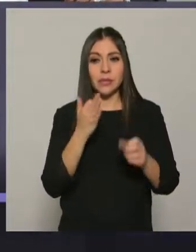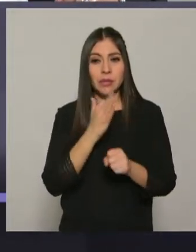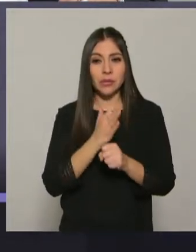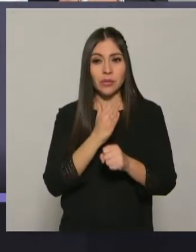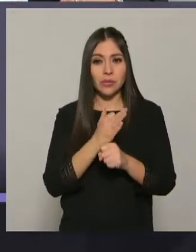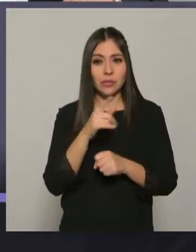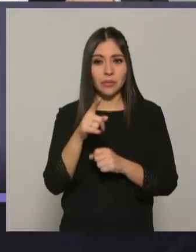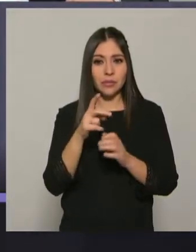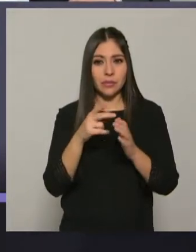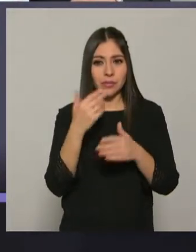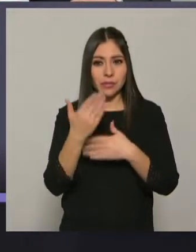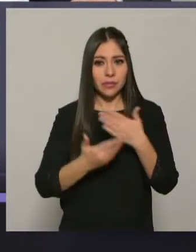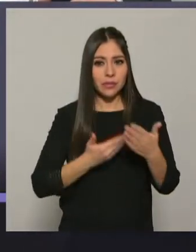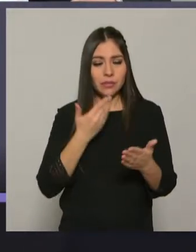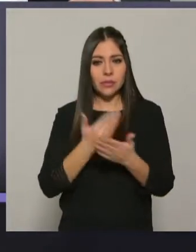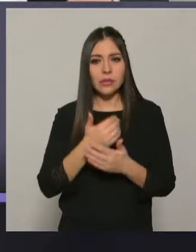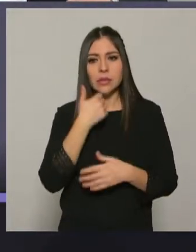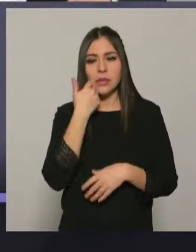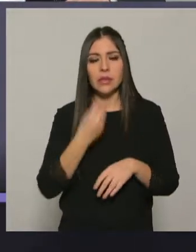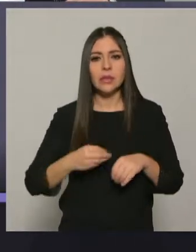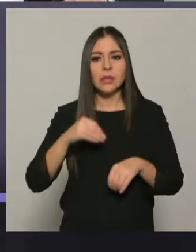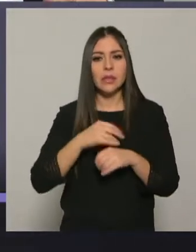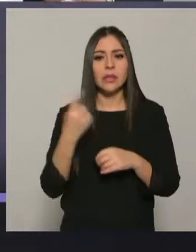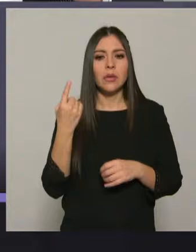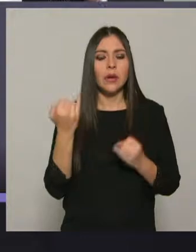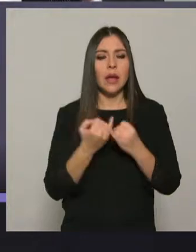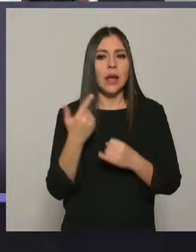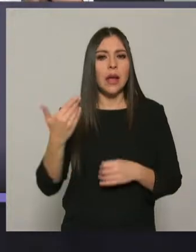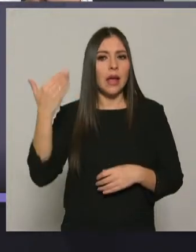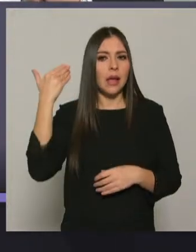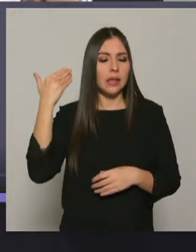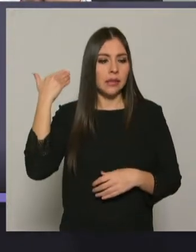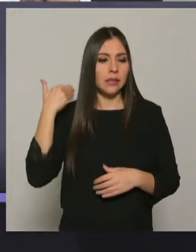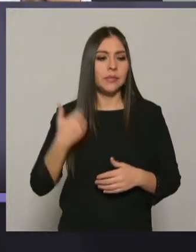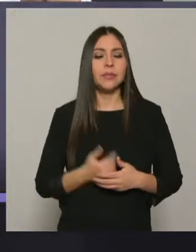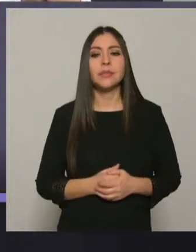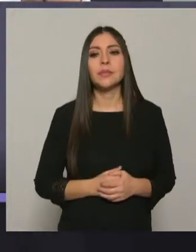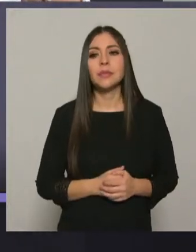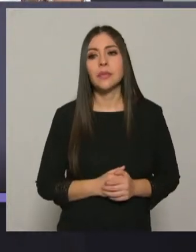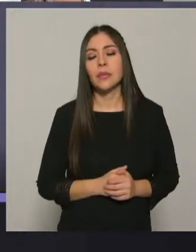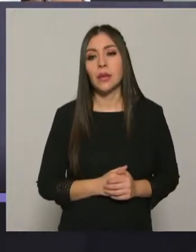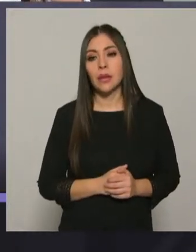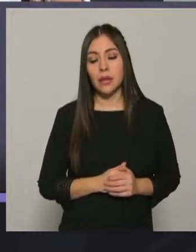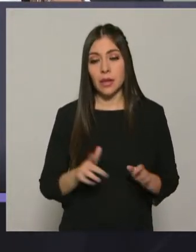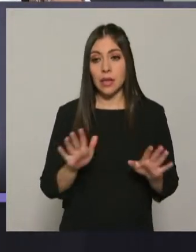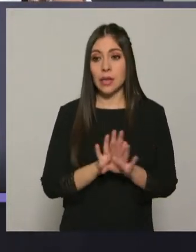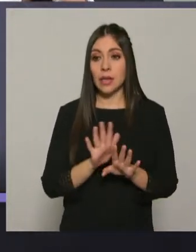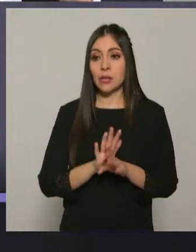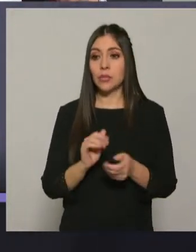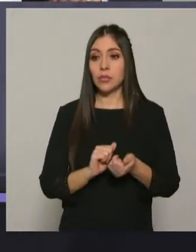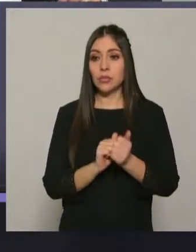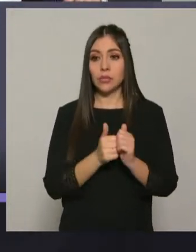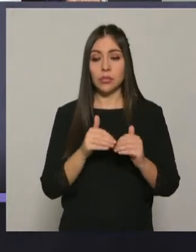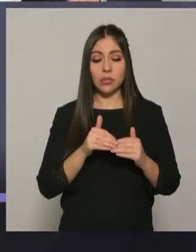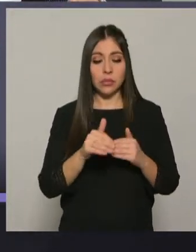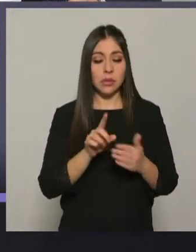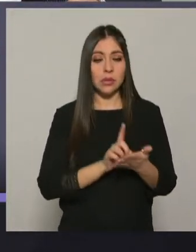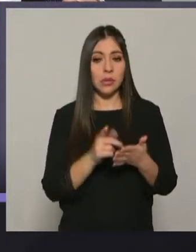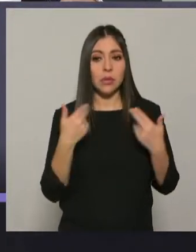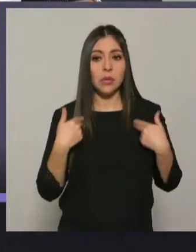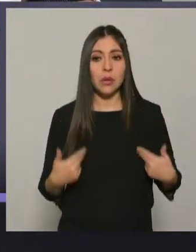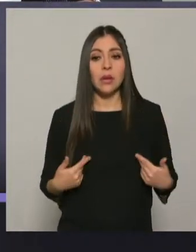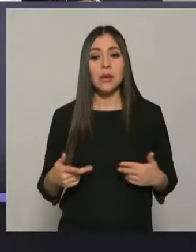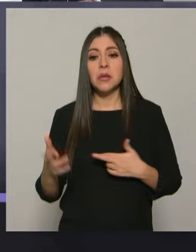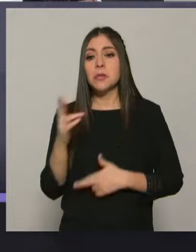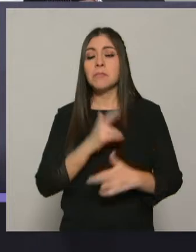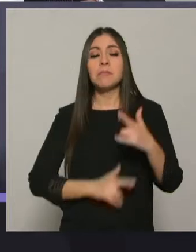viene precisamente como parte de esas reformas que se dieron antes. Entonces, por el concepto de progresividad de los derechos humanos, no se puede echar para atrás